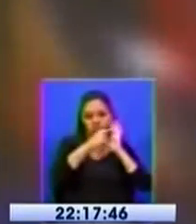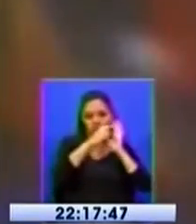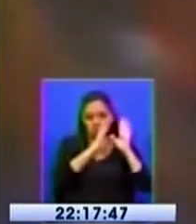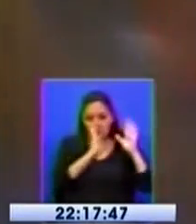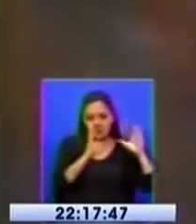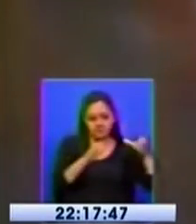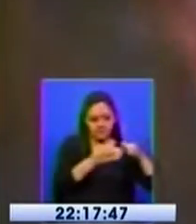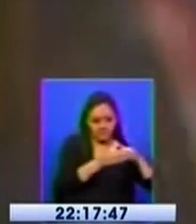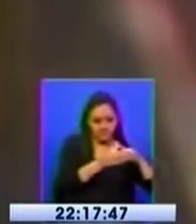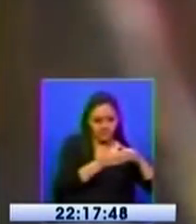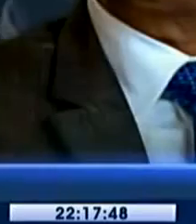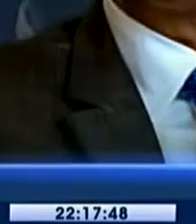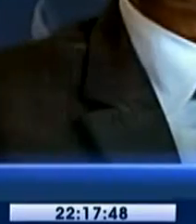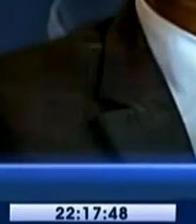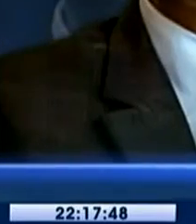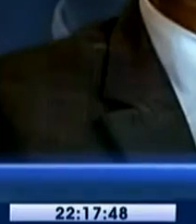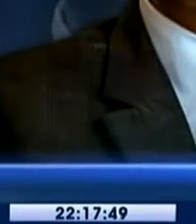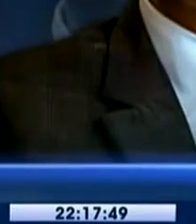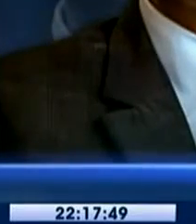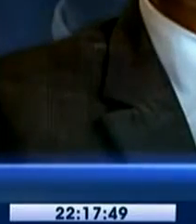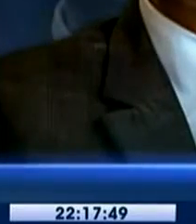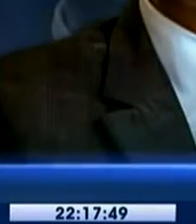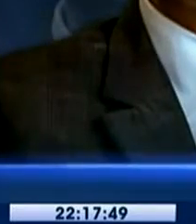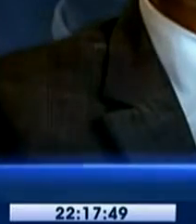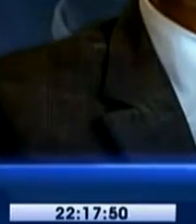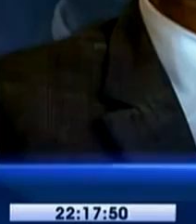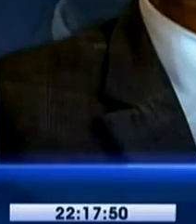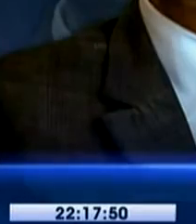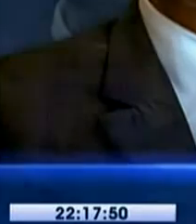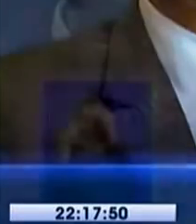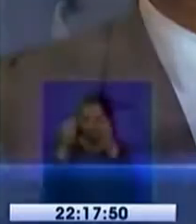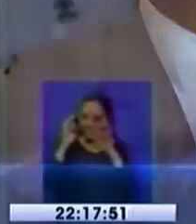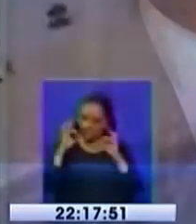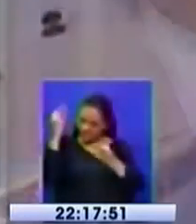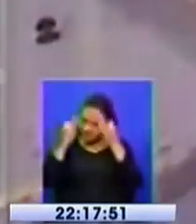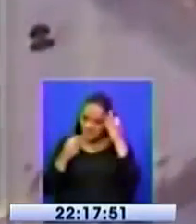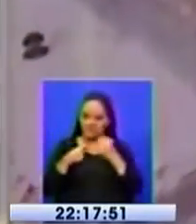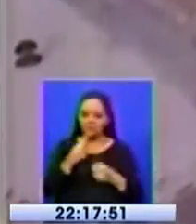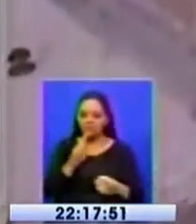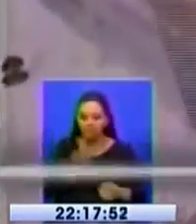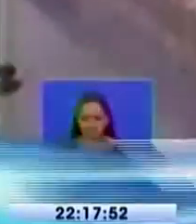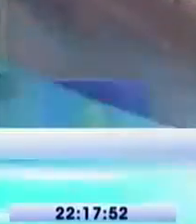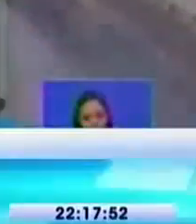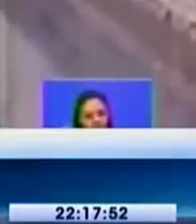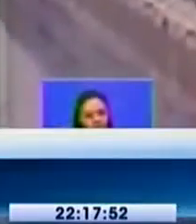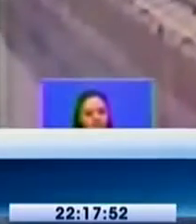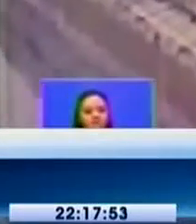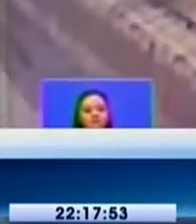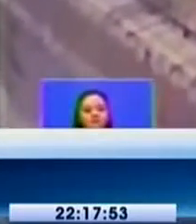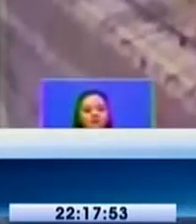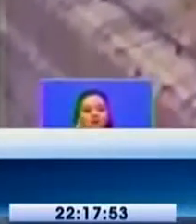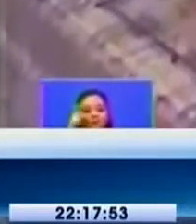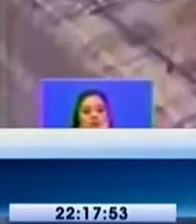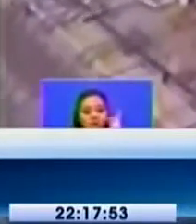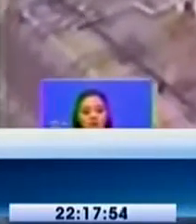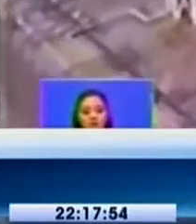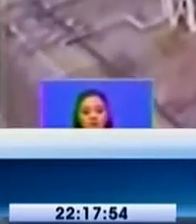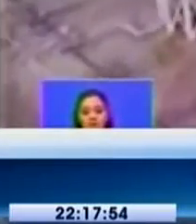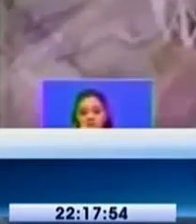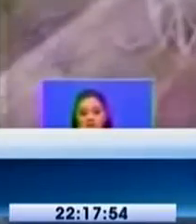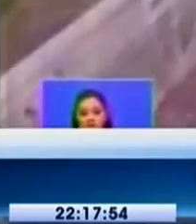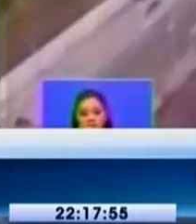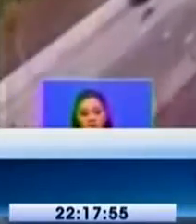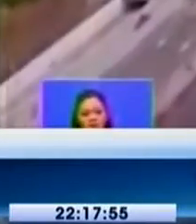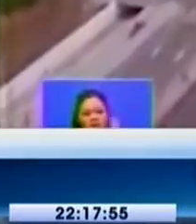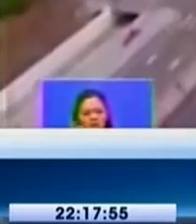enfermedades relacionadas con el cigarrillo. Megaproyecto hidrocarburífero. Para los que con tanta mala fe, porque cada ladrón juega por